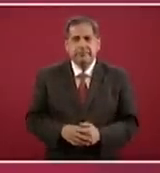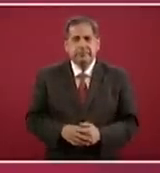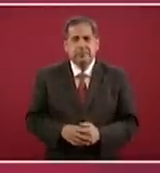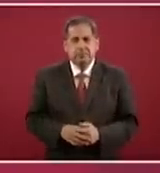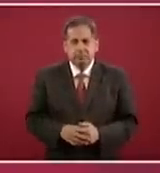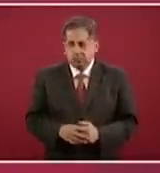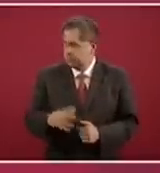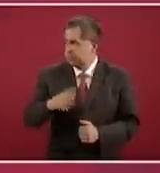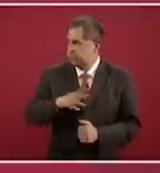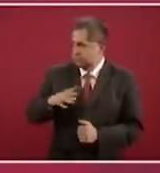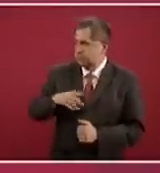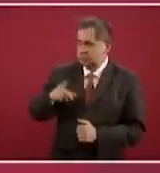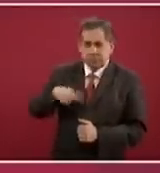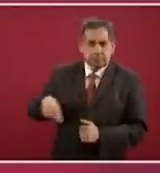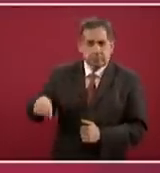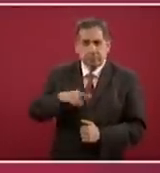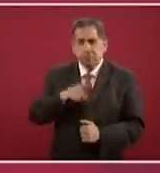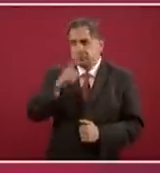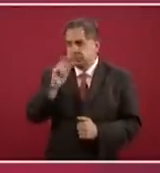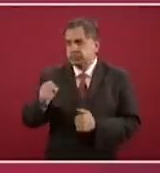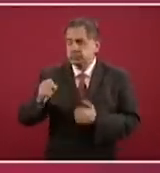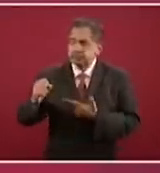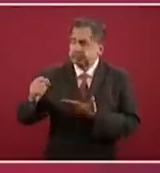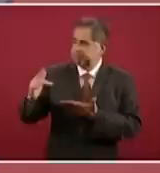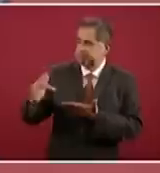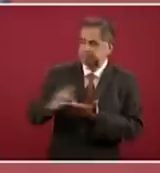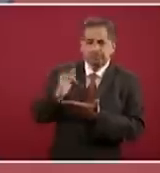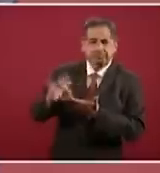cuento con el apoyo